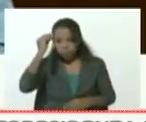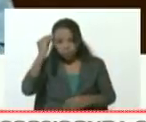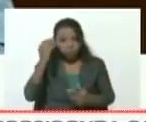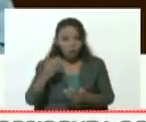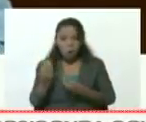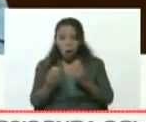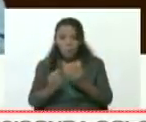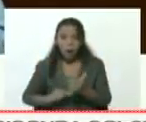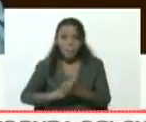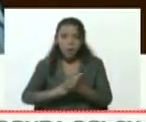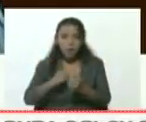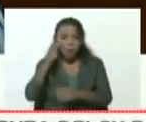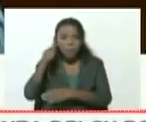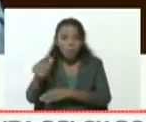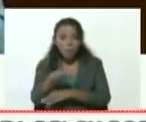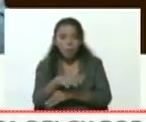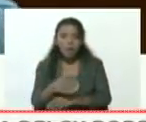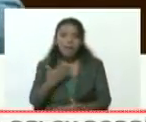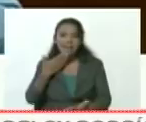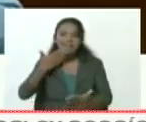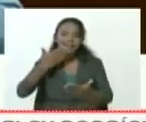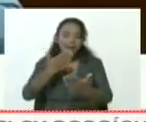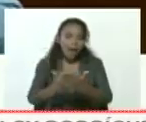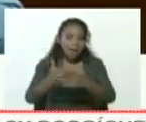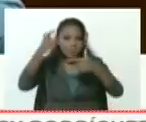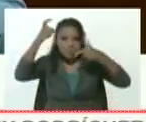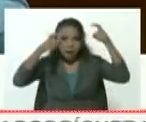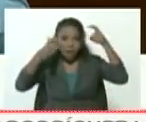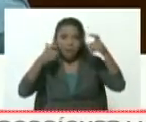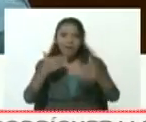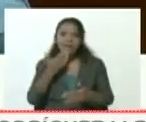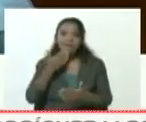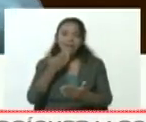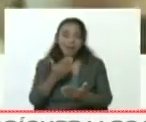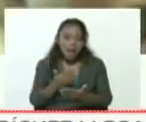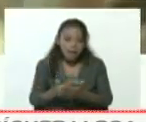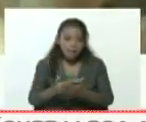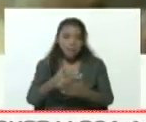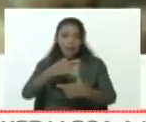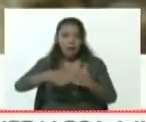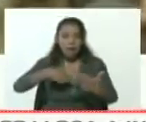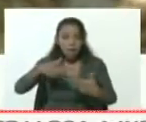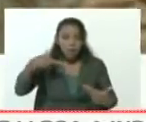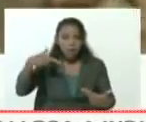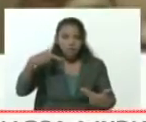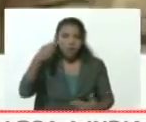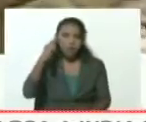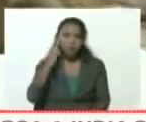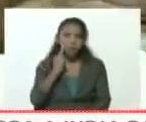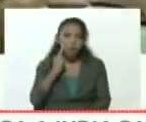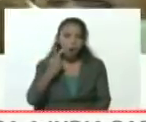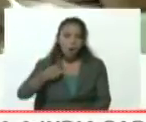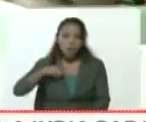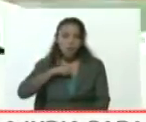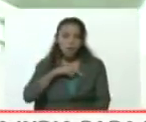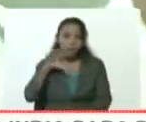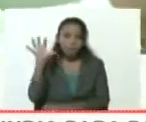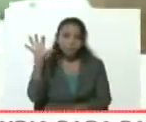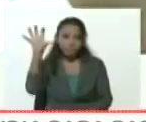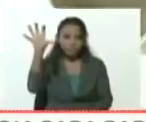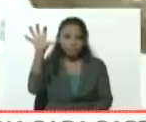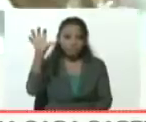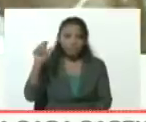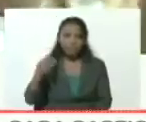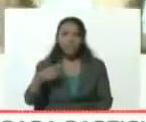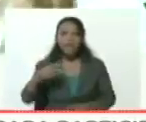¿verdad? Qué malo. Gracias a Chávez. Gracias al comandante Chávez. Gracias a la Revolución Bolivariana. Nuestro país es